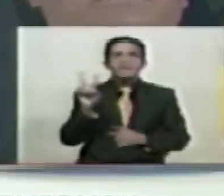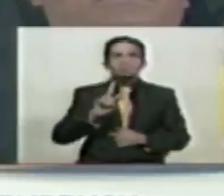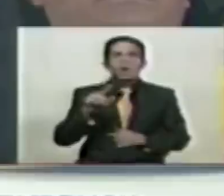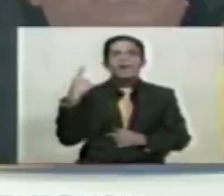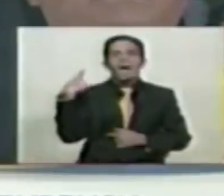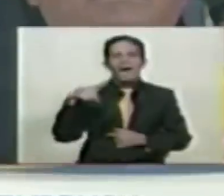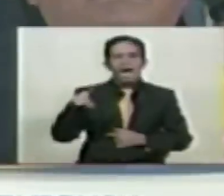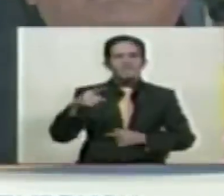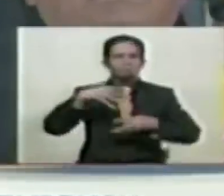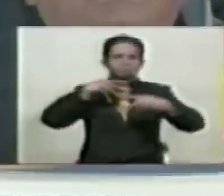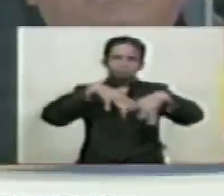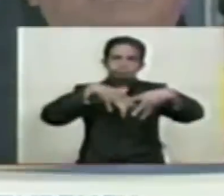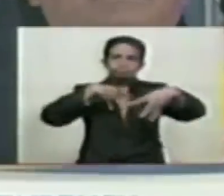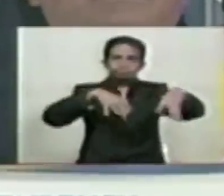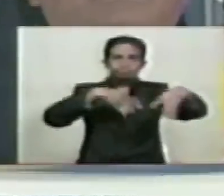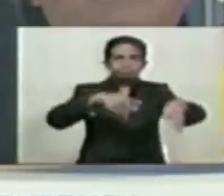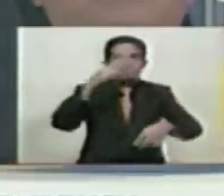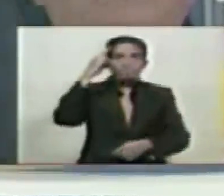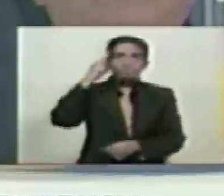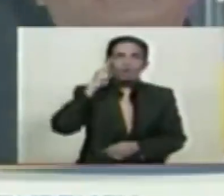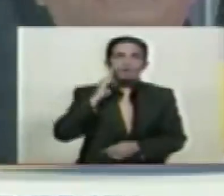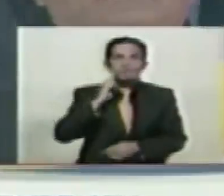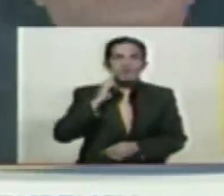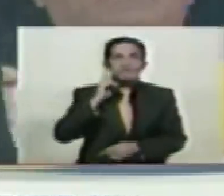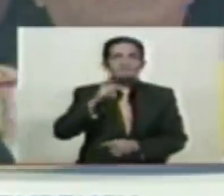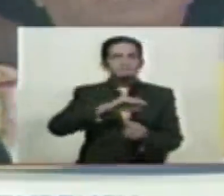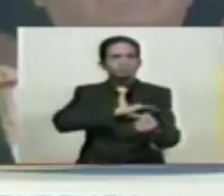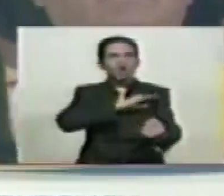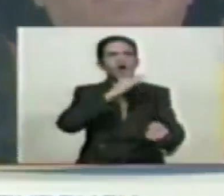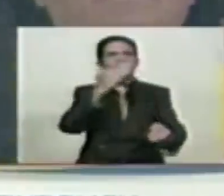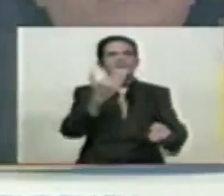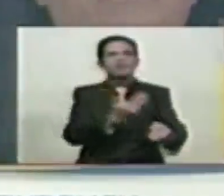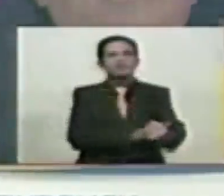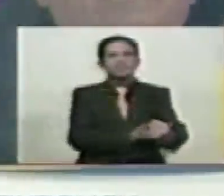Armada Nacional Bolivariana poderosa,